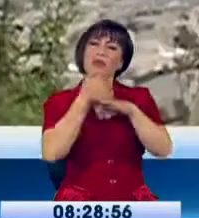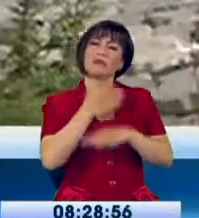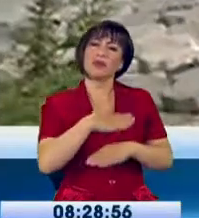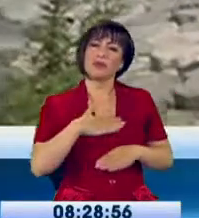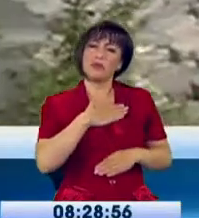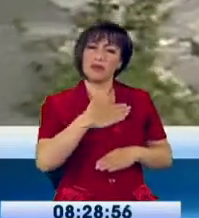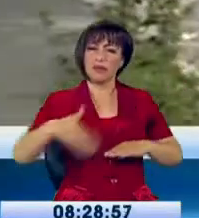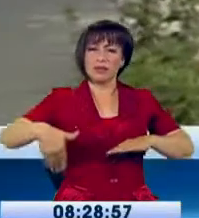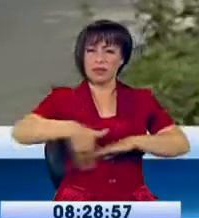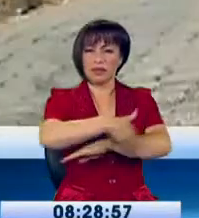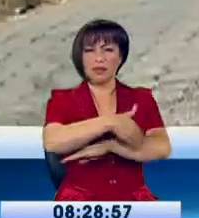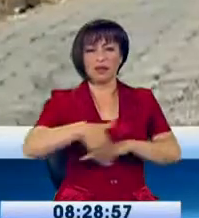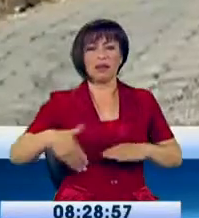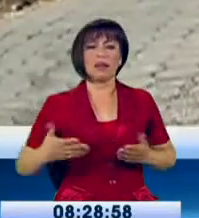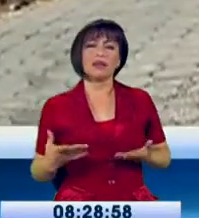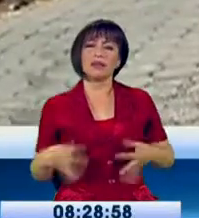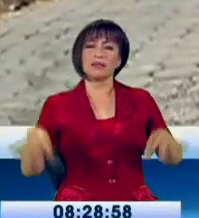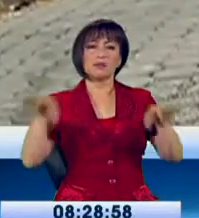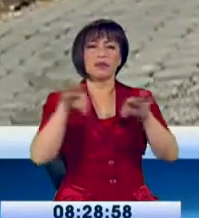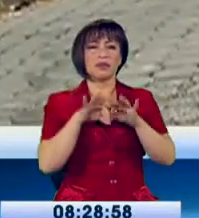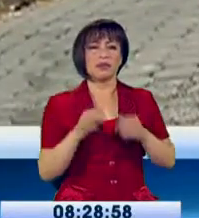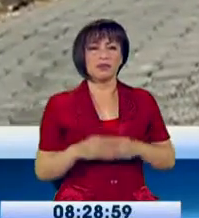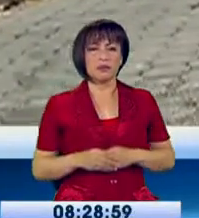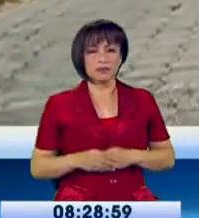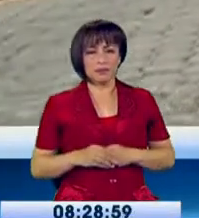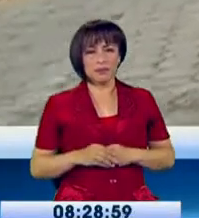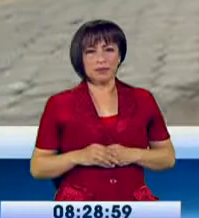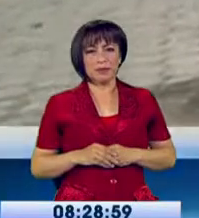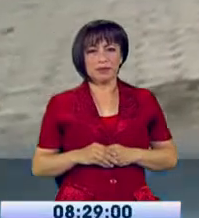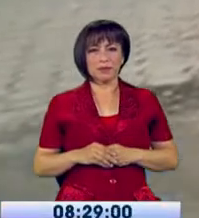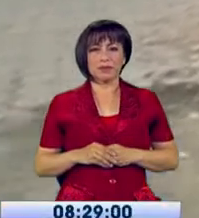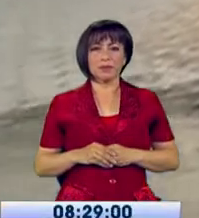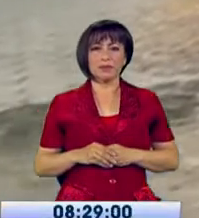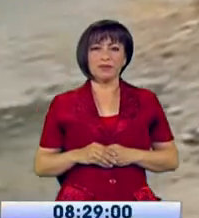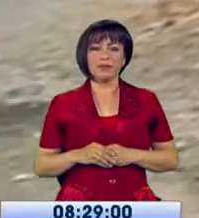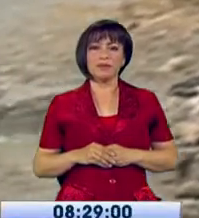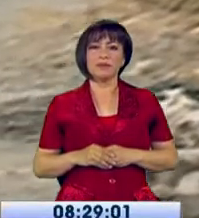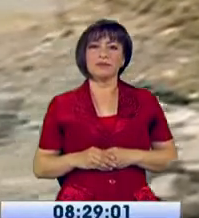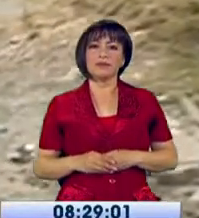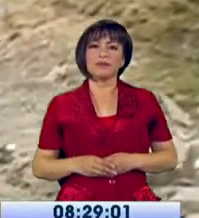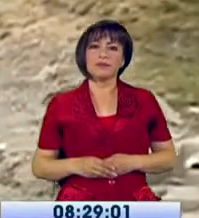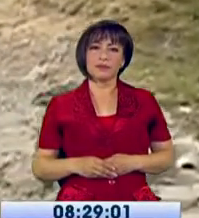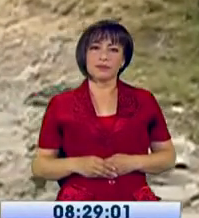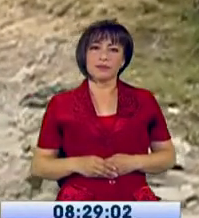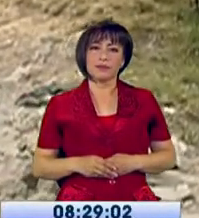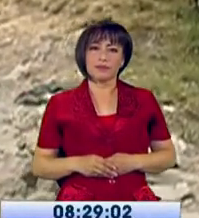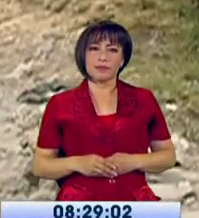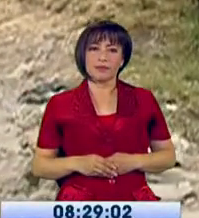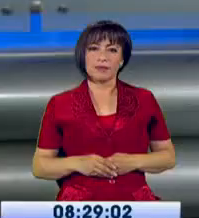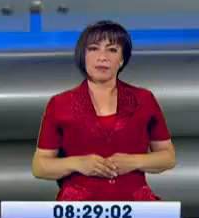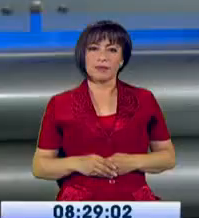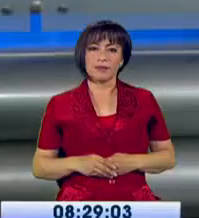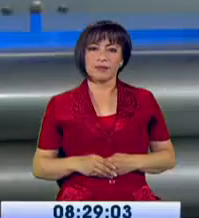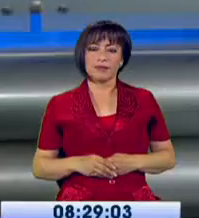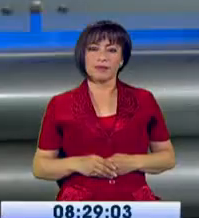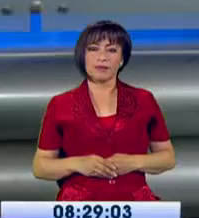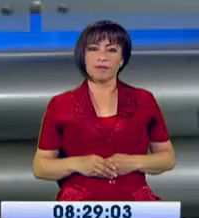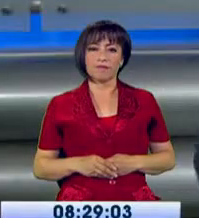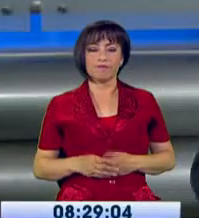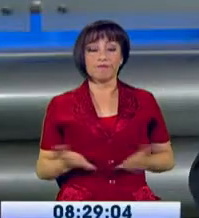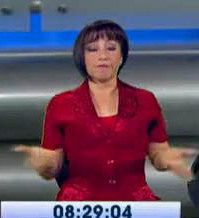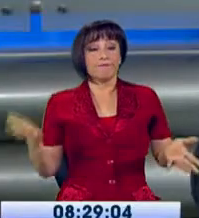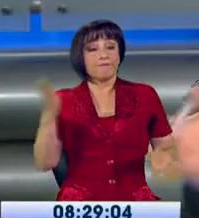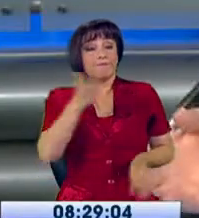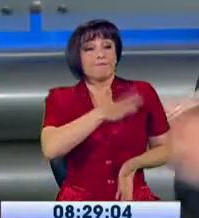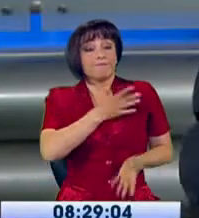Cienfuegos, pues aseguran que es una de las principales conexiones en el barrio. En Quito informó Alison Corral. Salados,